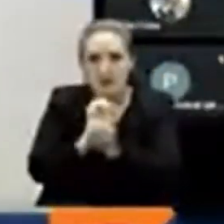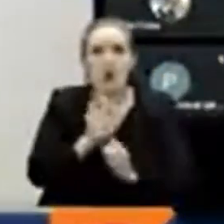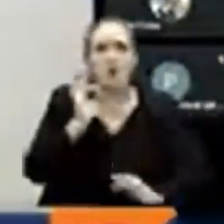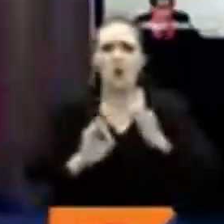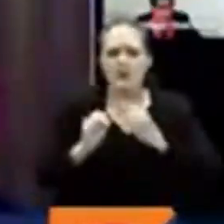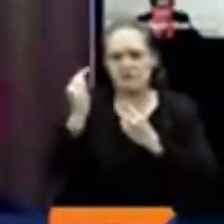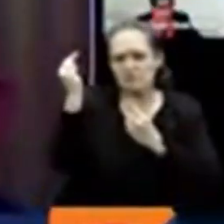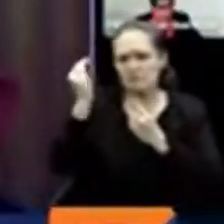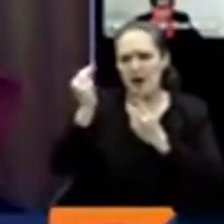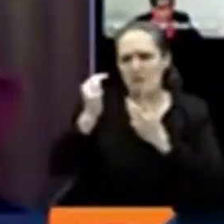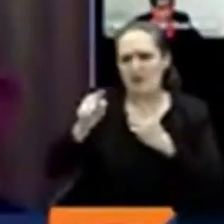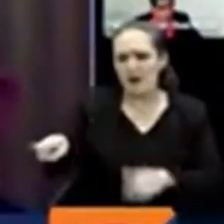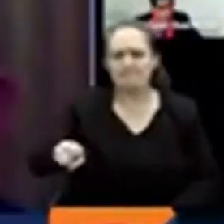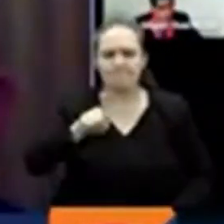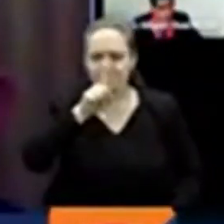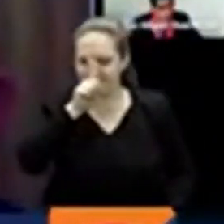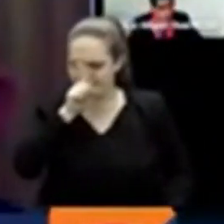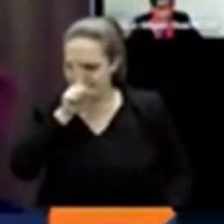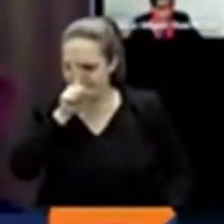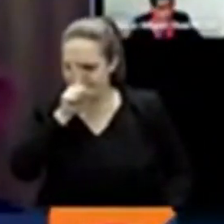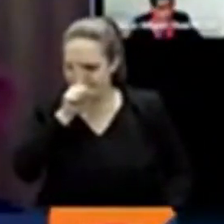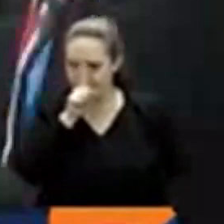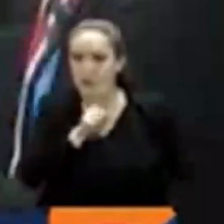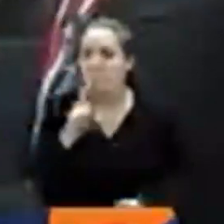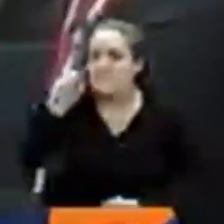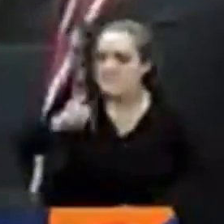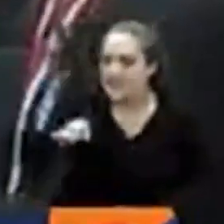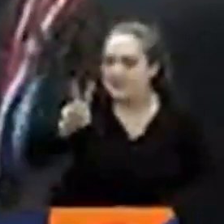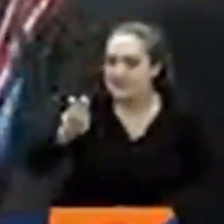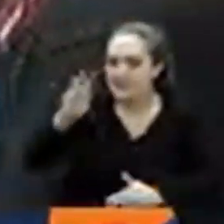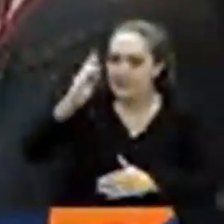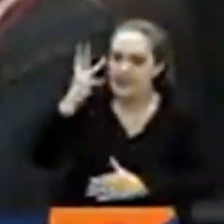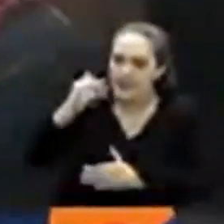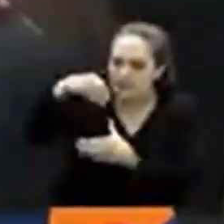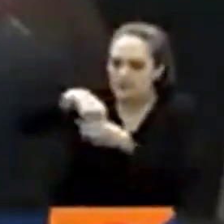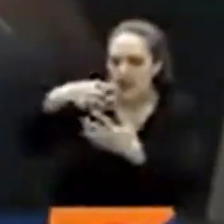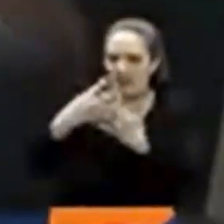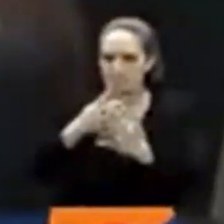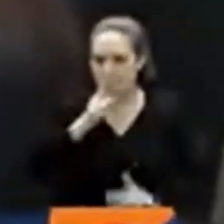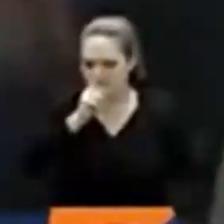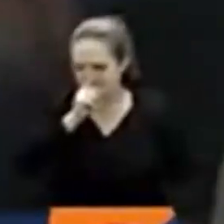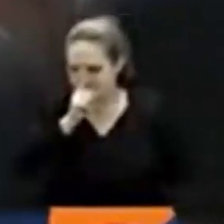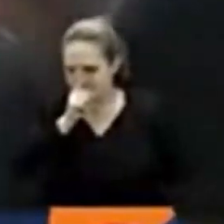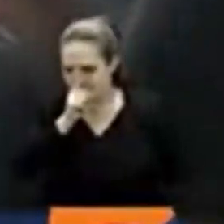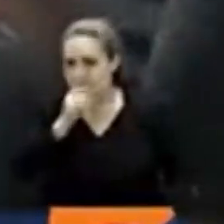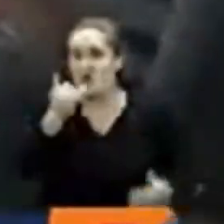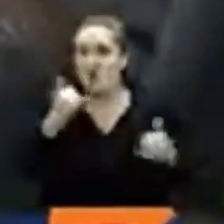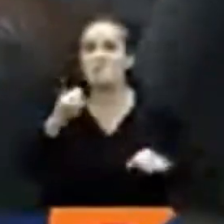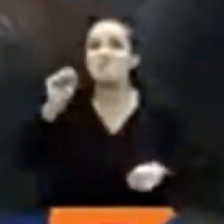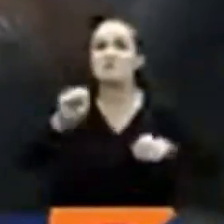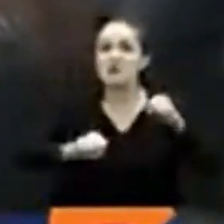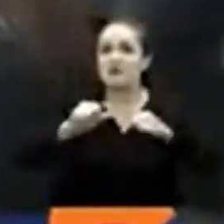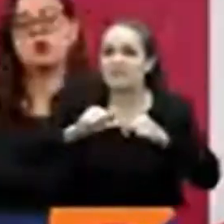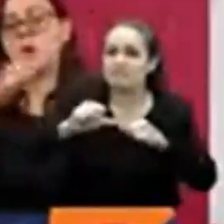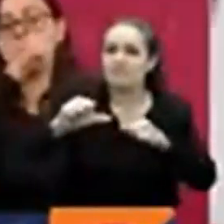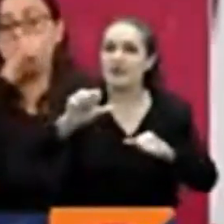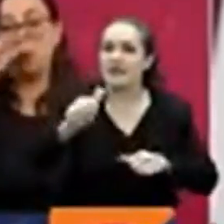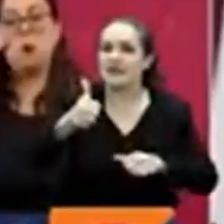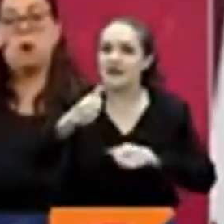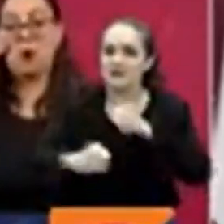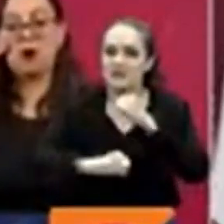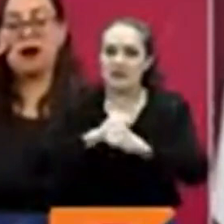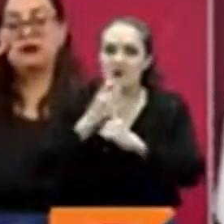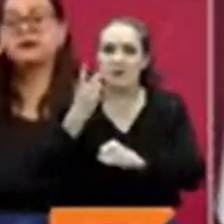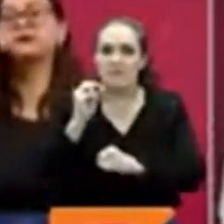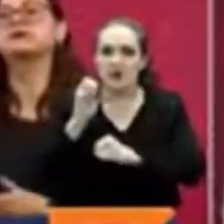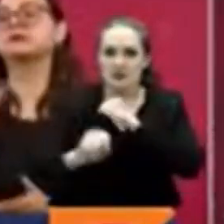Investigación Preparatoria, que ordenó dejarlo 7 días en prisión preventiva. Los delitos que se le imputan podrían costarle una pena de 10 a 20 años de cárcel. Sin embargo,